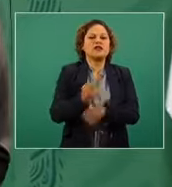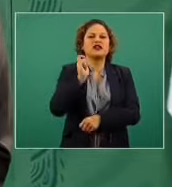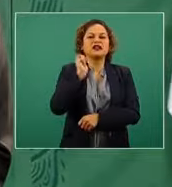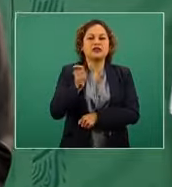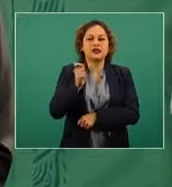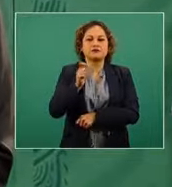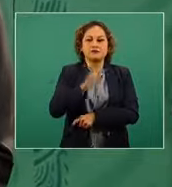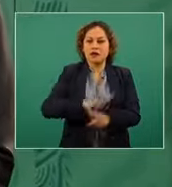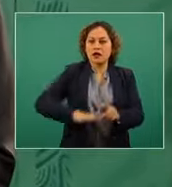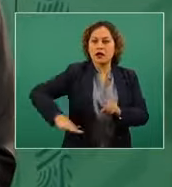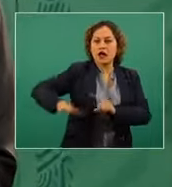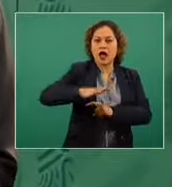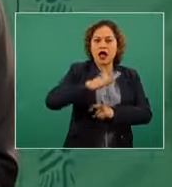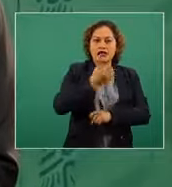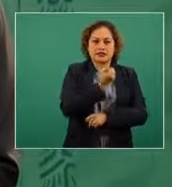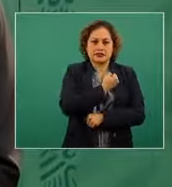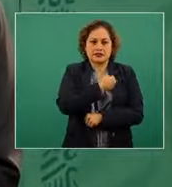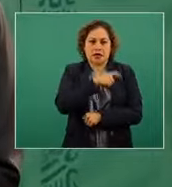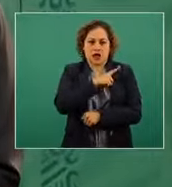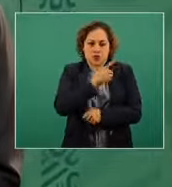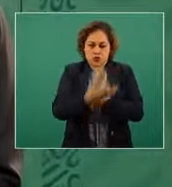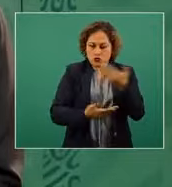salud.